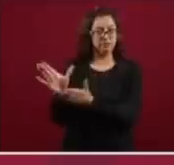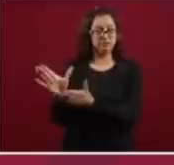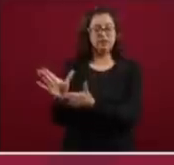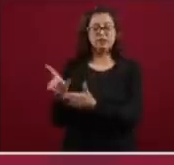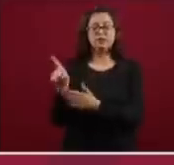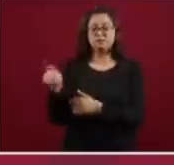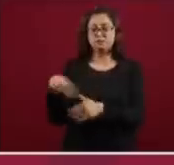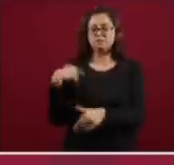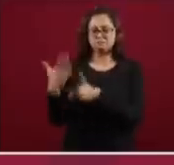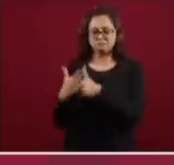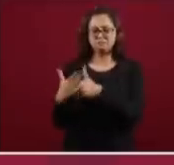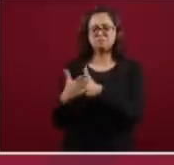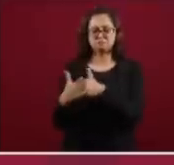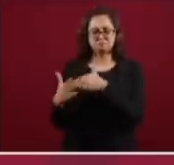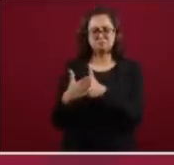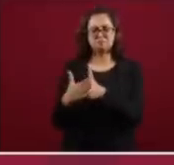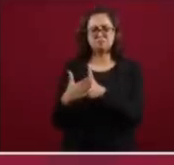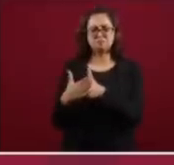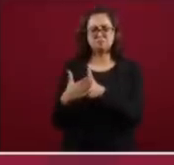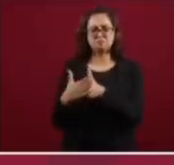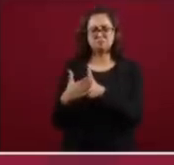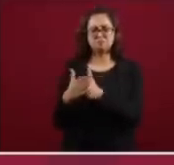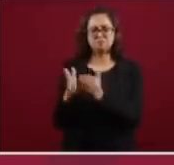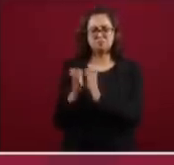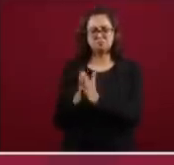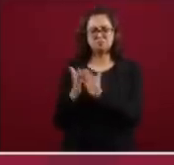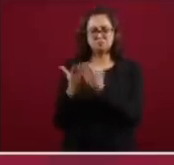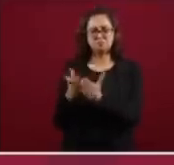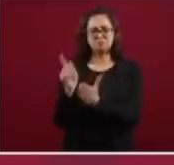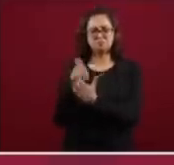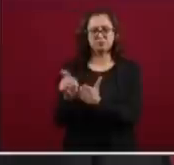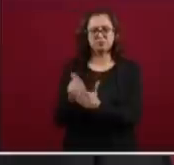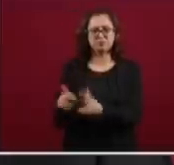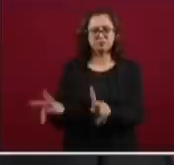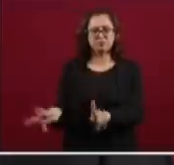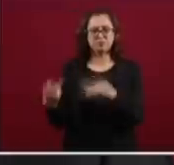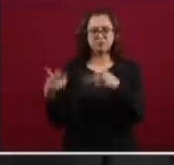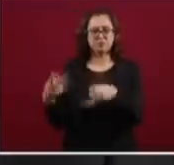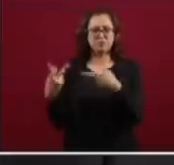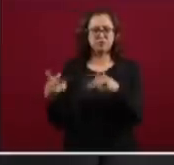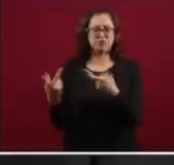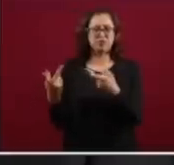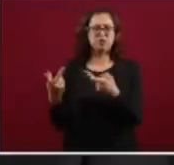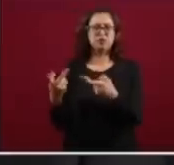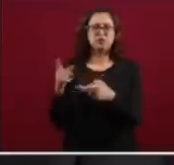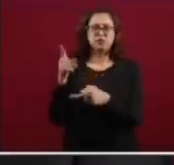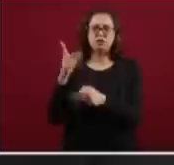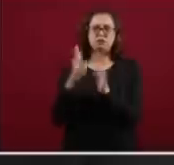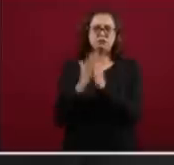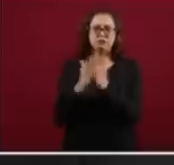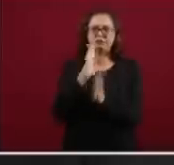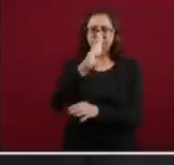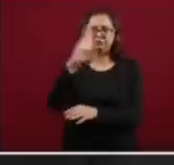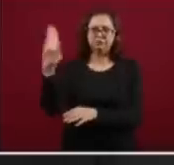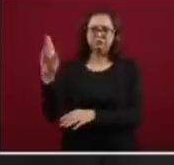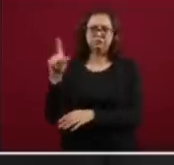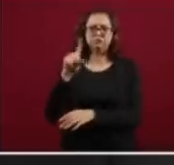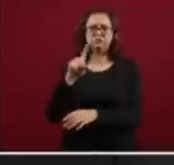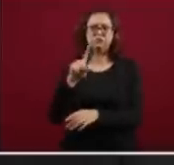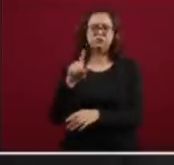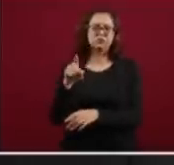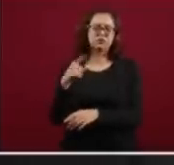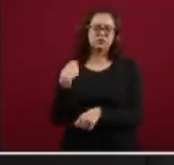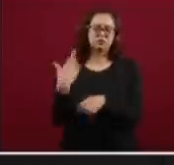va a estar ya el libro en librerías el día primero de diciembre